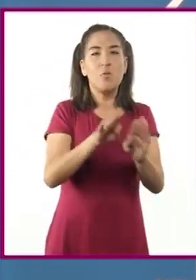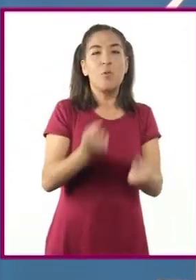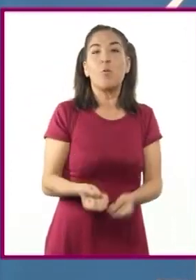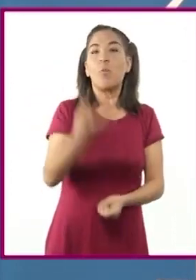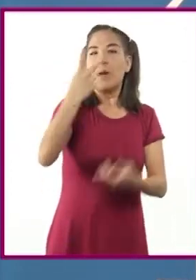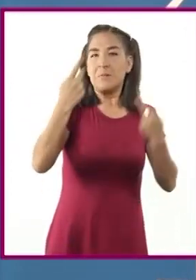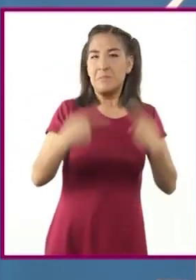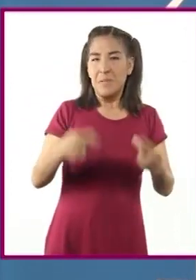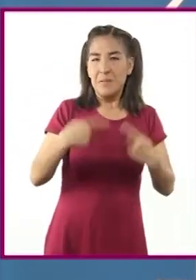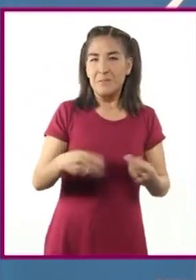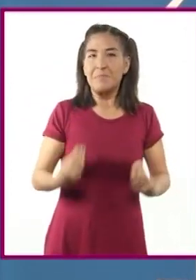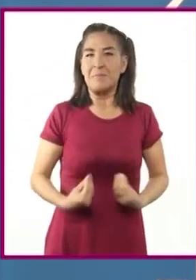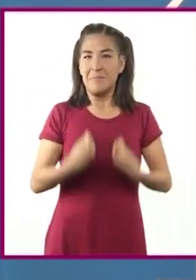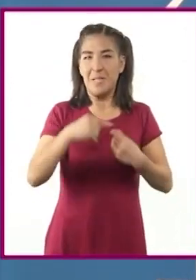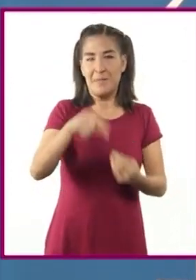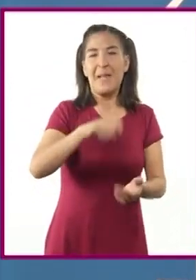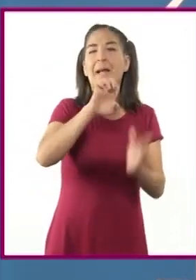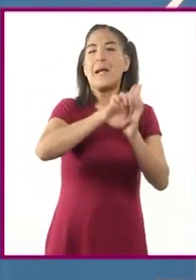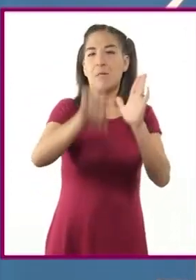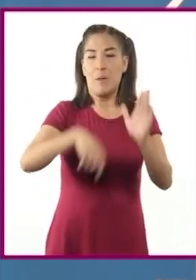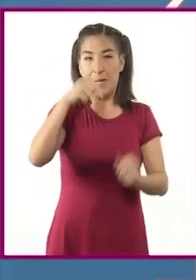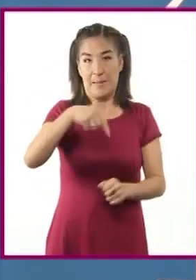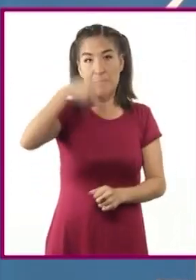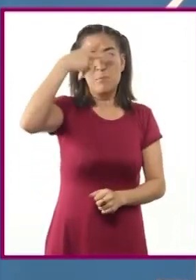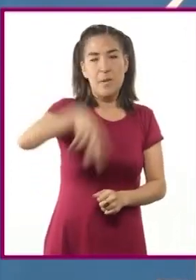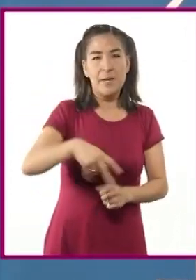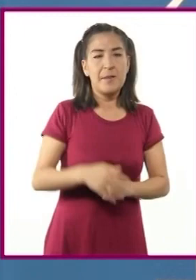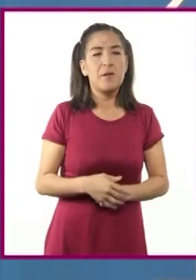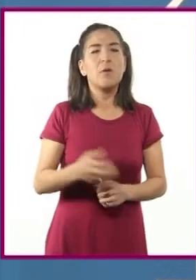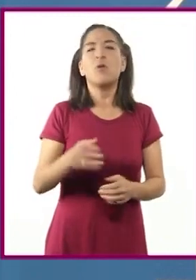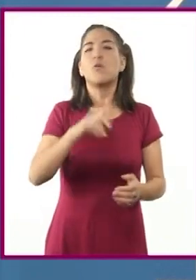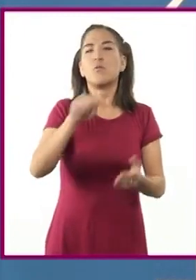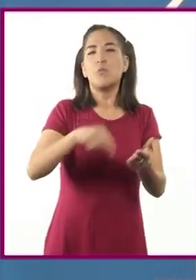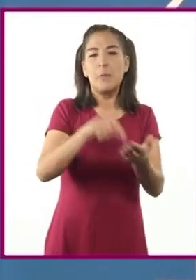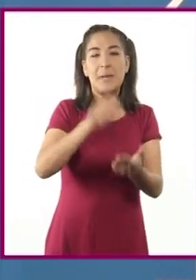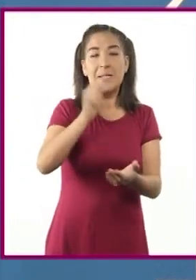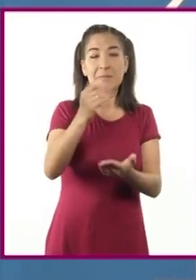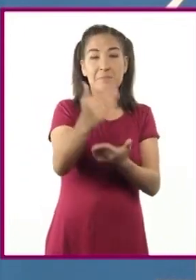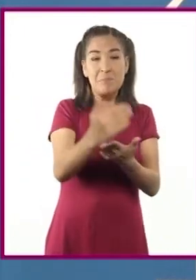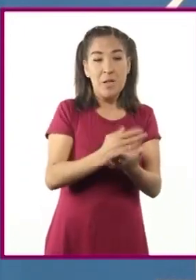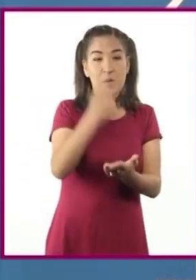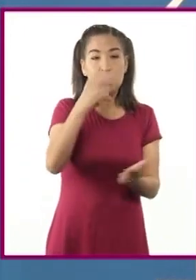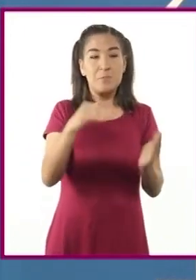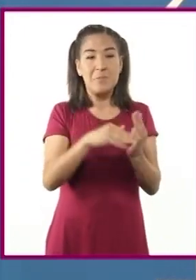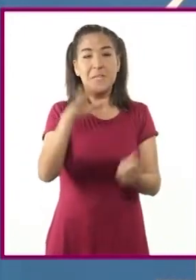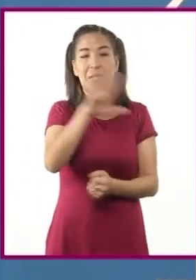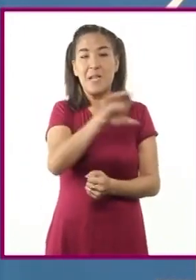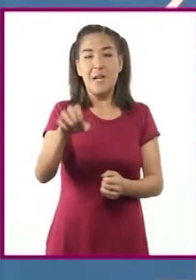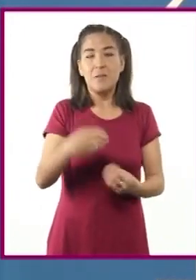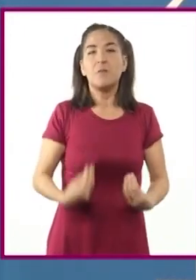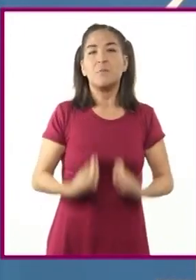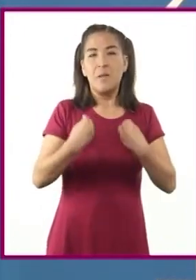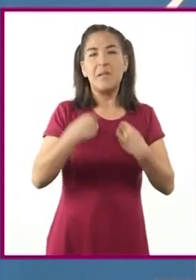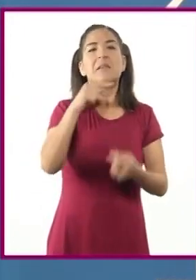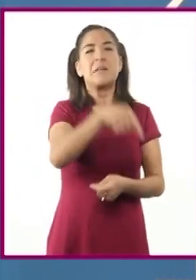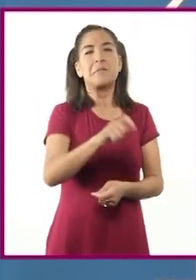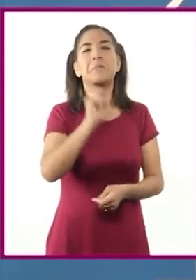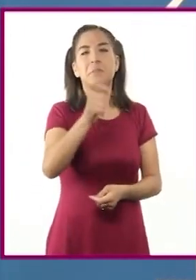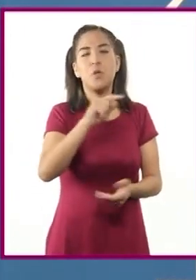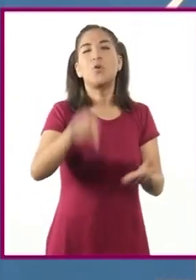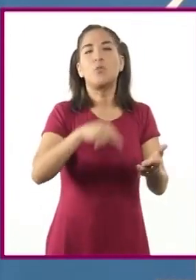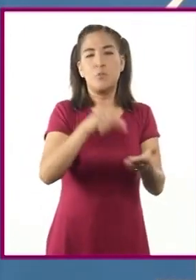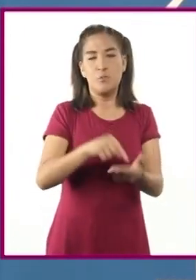habitantes. Por ejemplo, en México, una localidad con menos de 2.500 habitantes es considerada